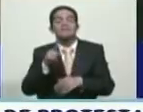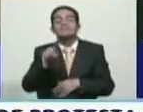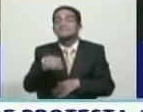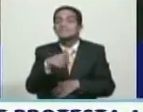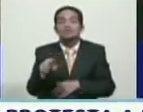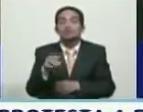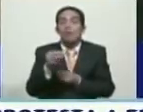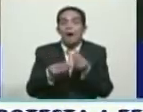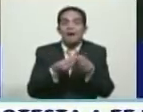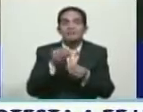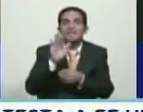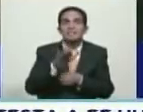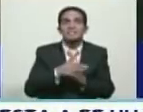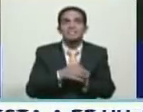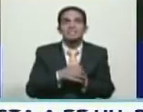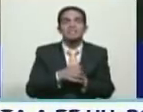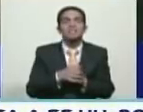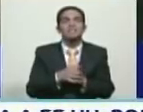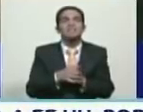así,